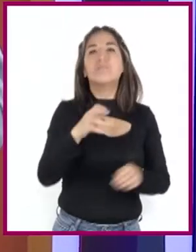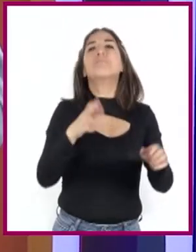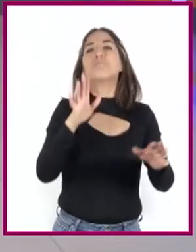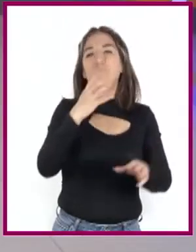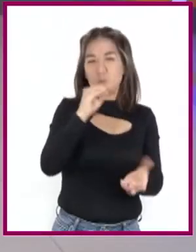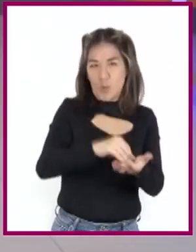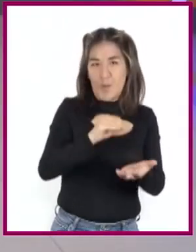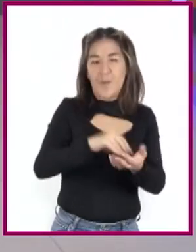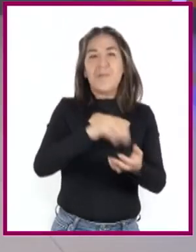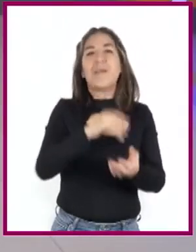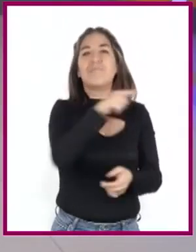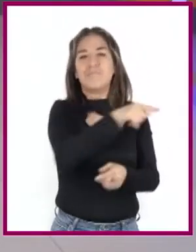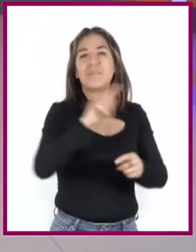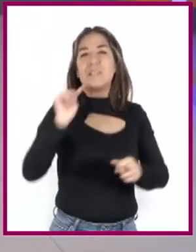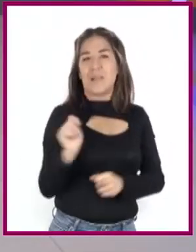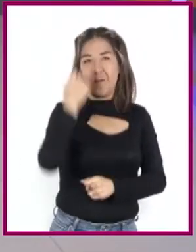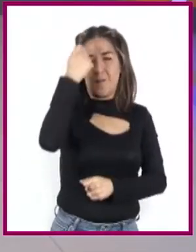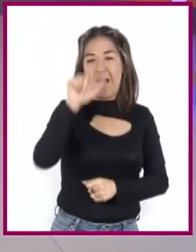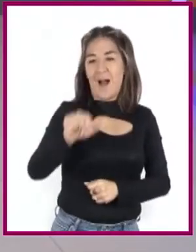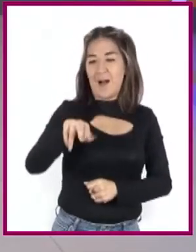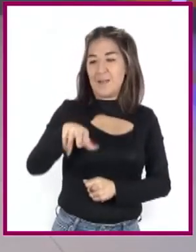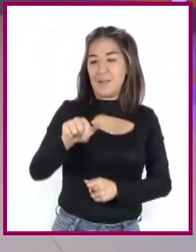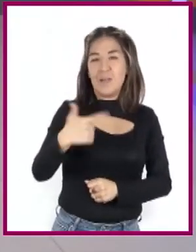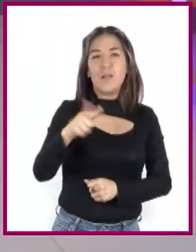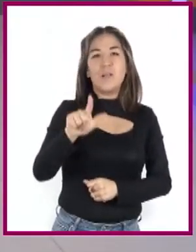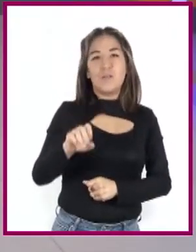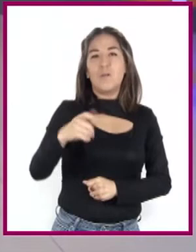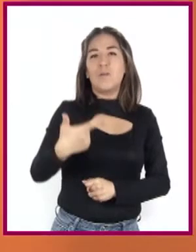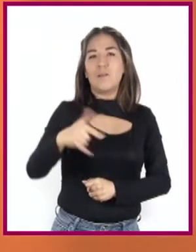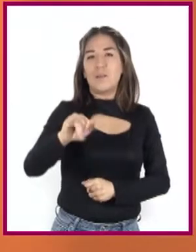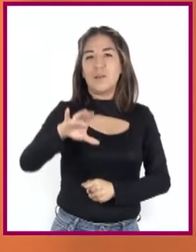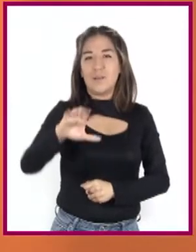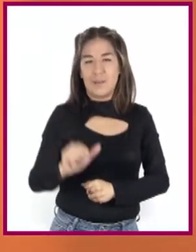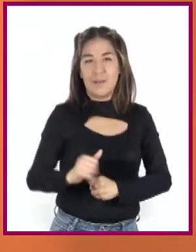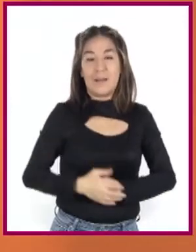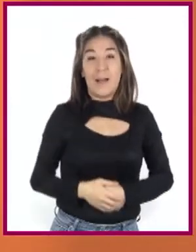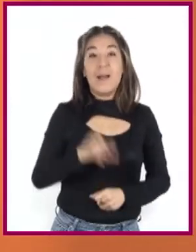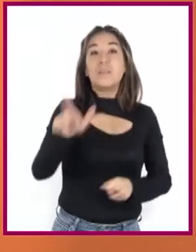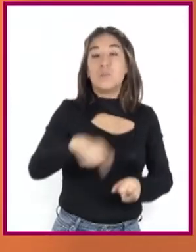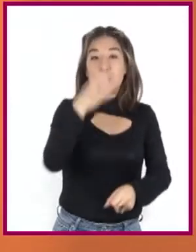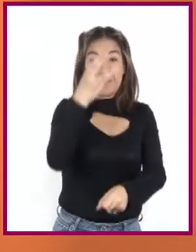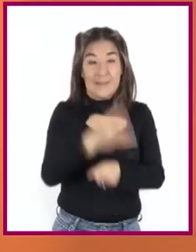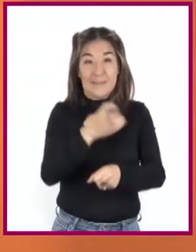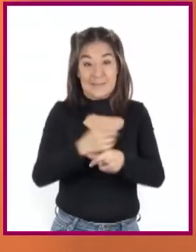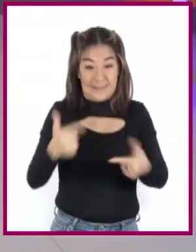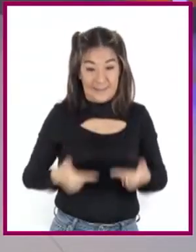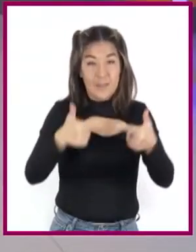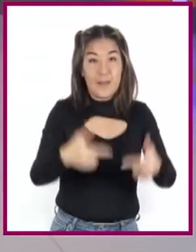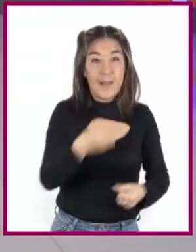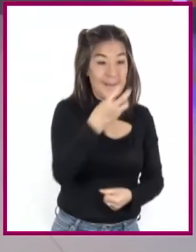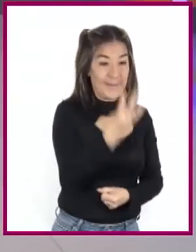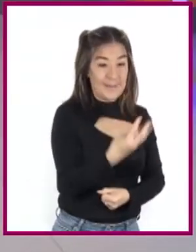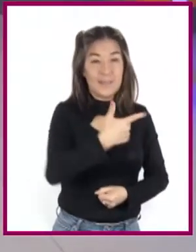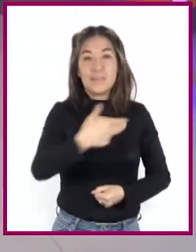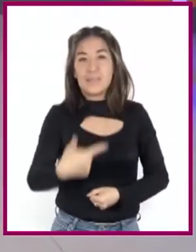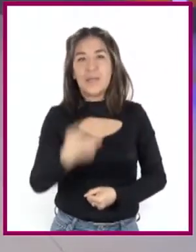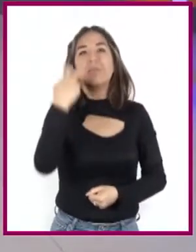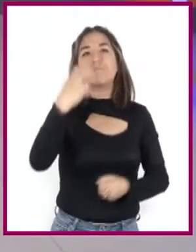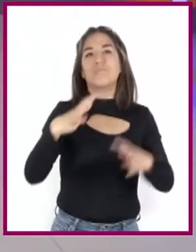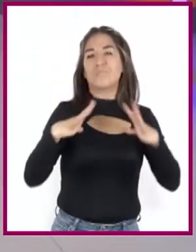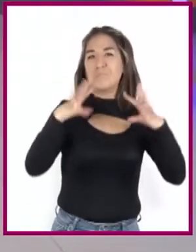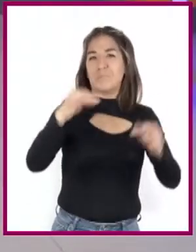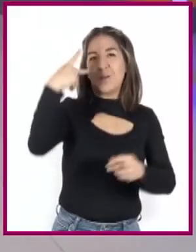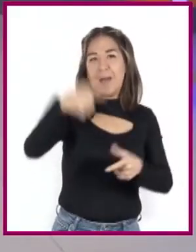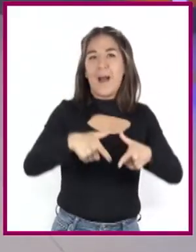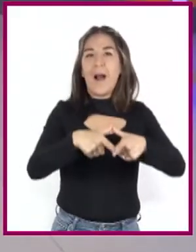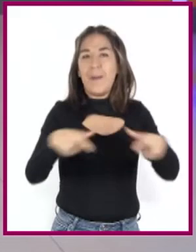analógica. 10 años más tarde, en el 2001, la tercera generación 3G fue lanzada en Japón.